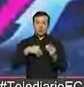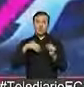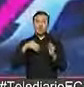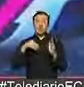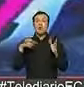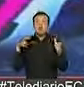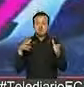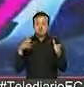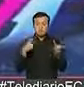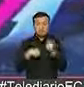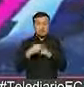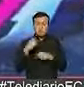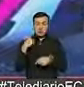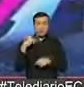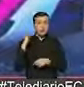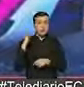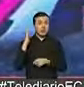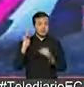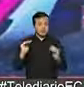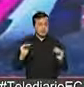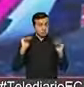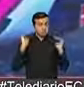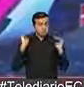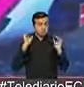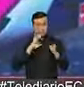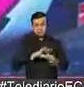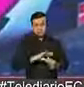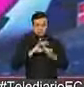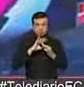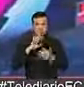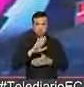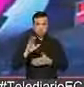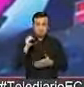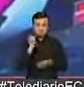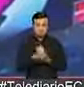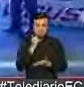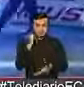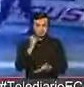En nuestro país se ha convertido en un potencial aliado para sus marcas.